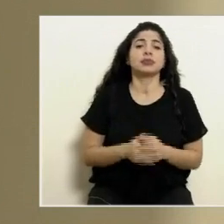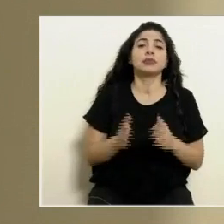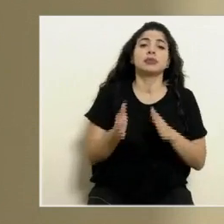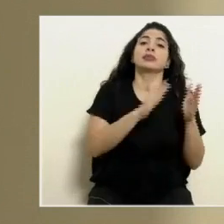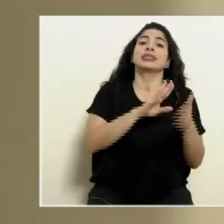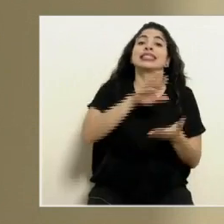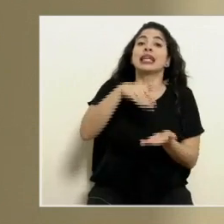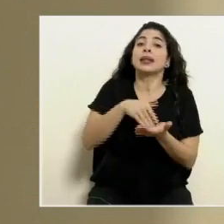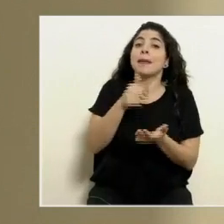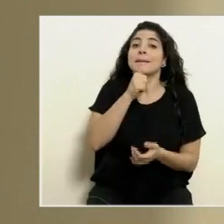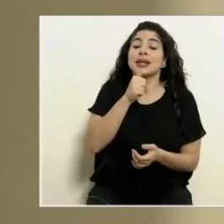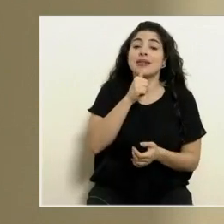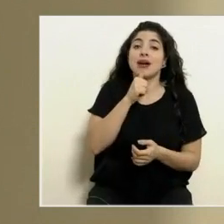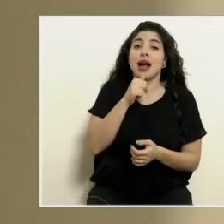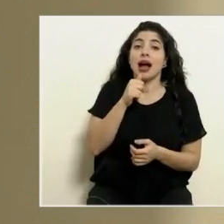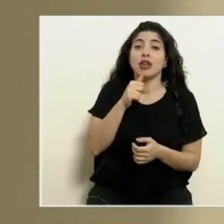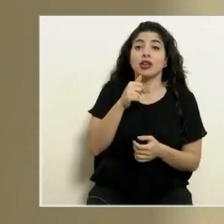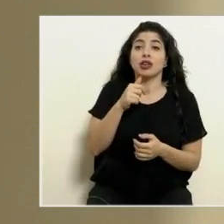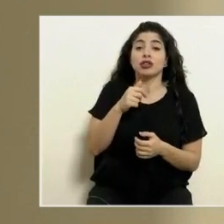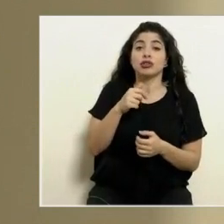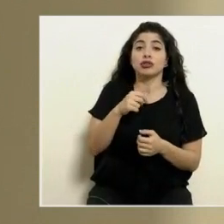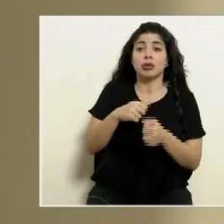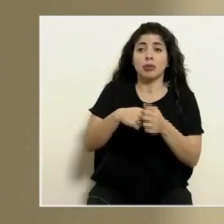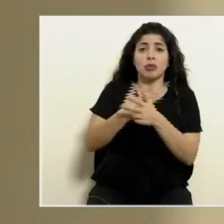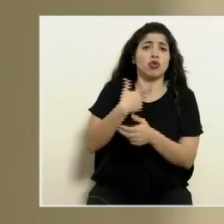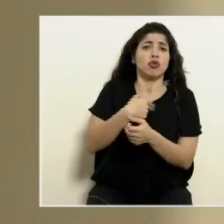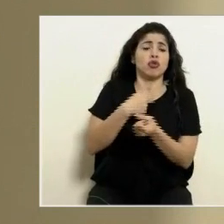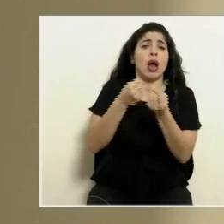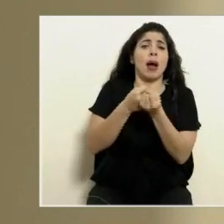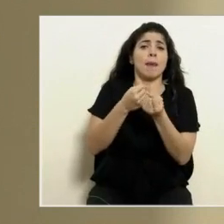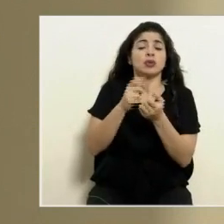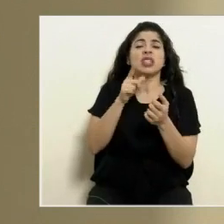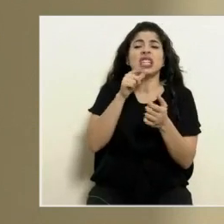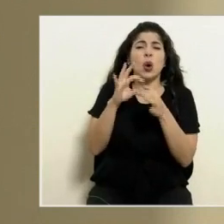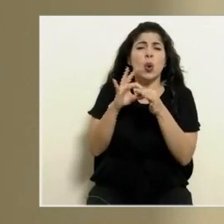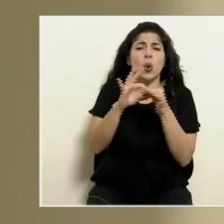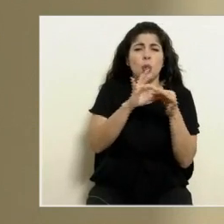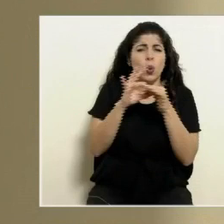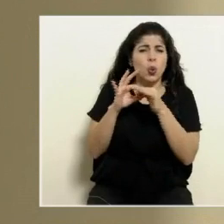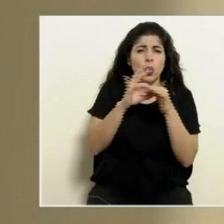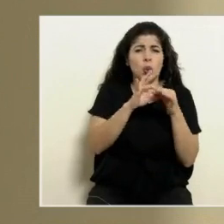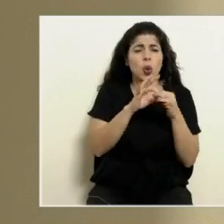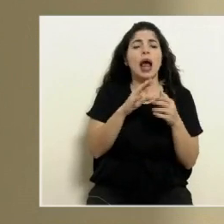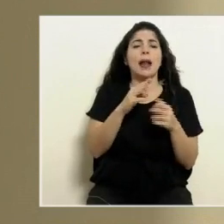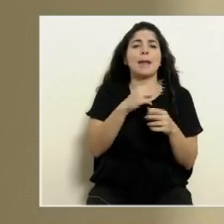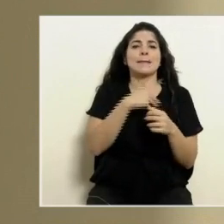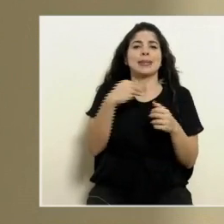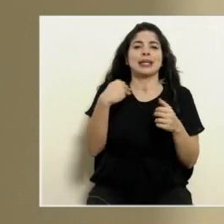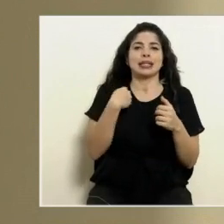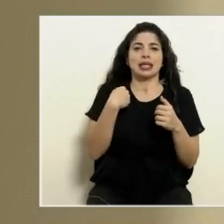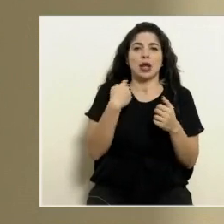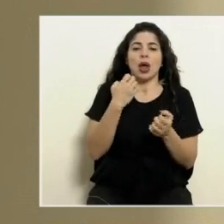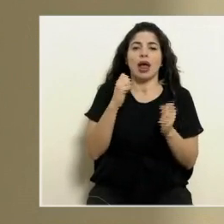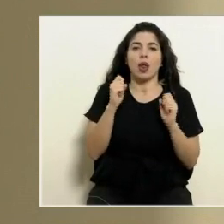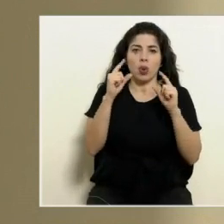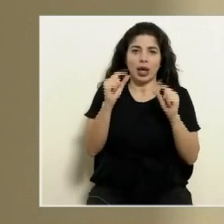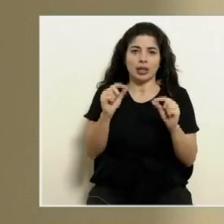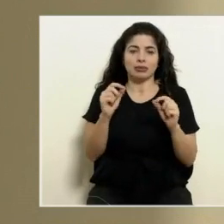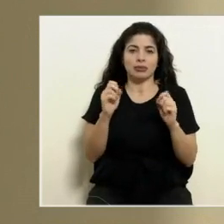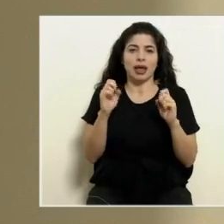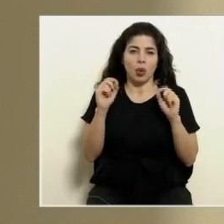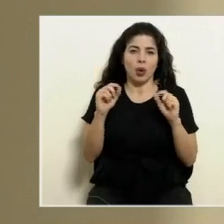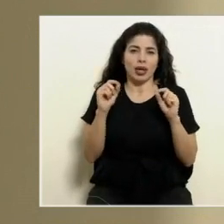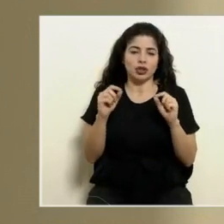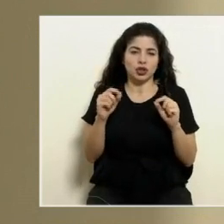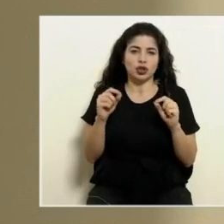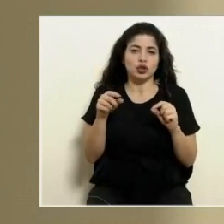lo que respecta a la virtualidad, apoyamos y de hecho que la coordinación ha sido constante con el Ministerio de Educación, y aquí el llamado